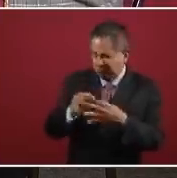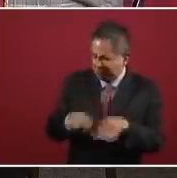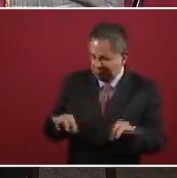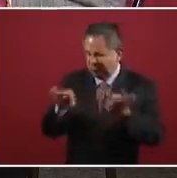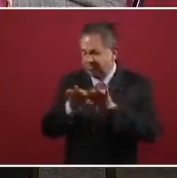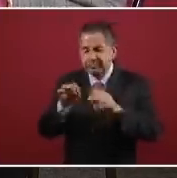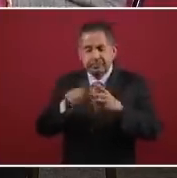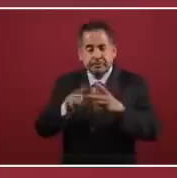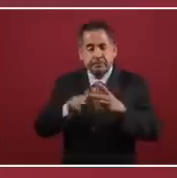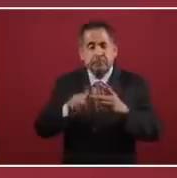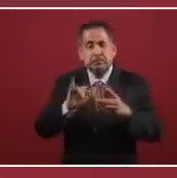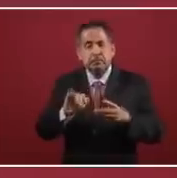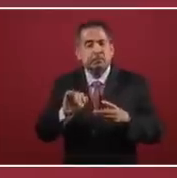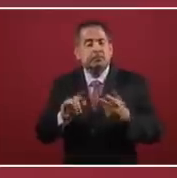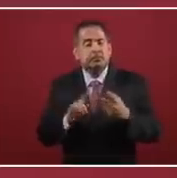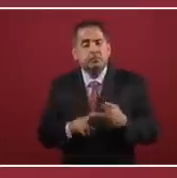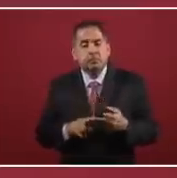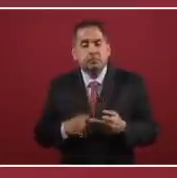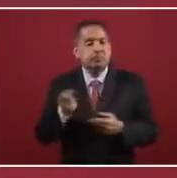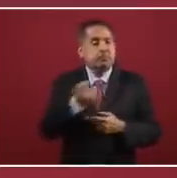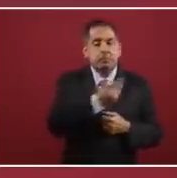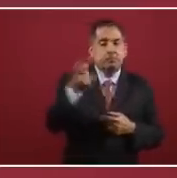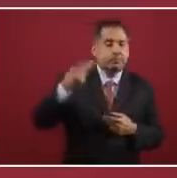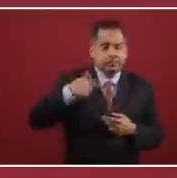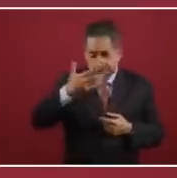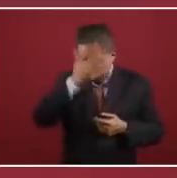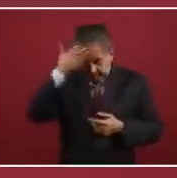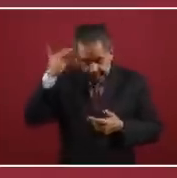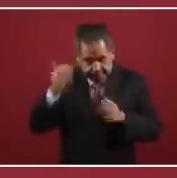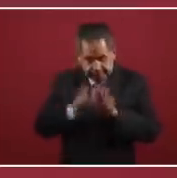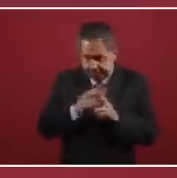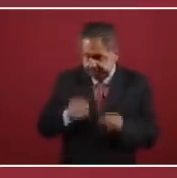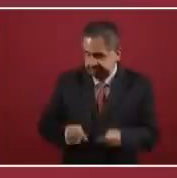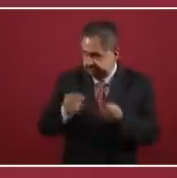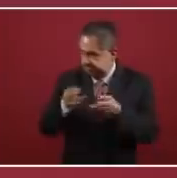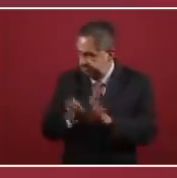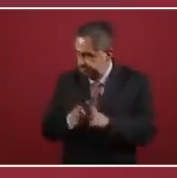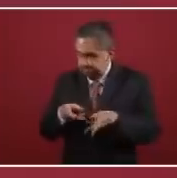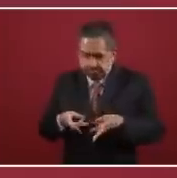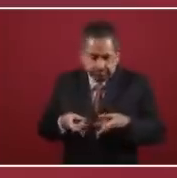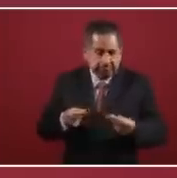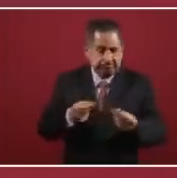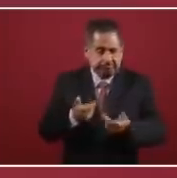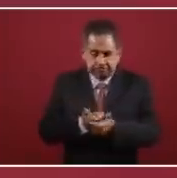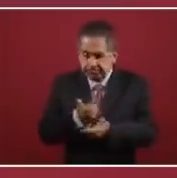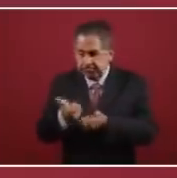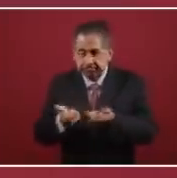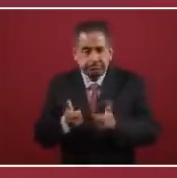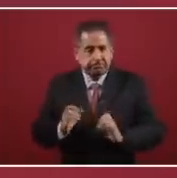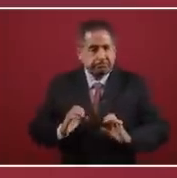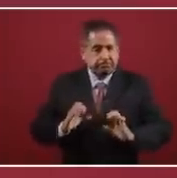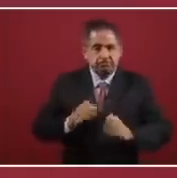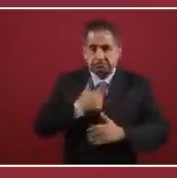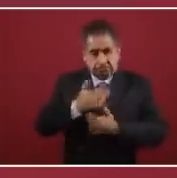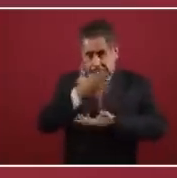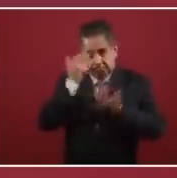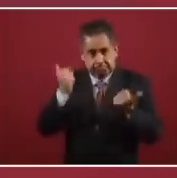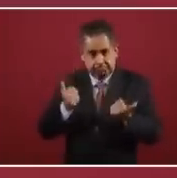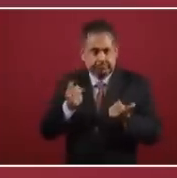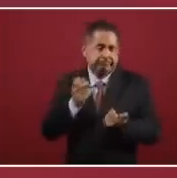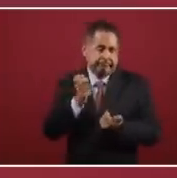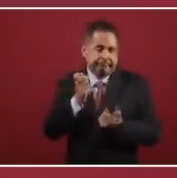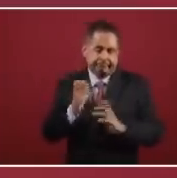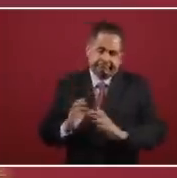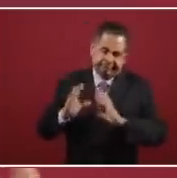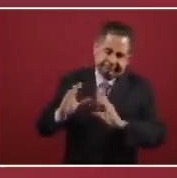muchas personas decíamos no tenemos educación financiera ni finanzas personales aquí en el país, se está ya impulsando a través tanto